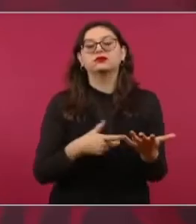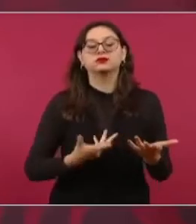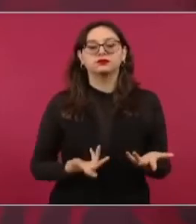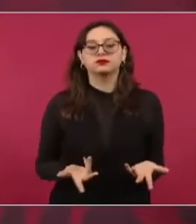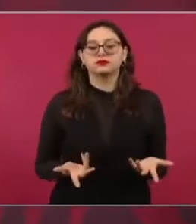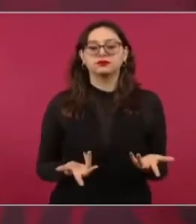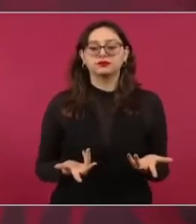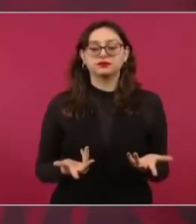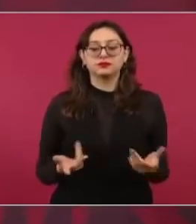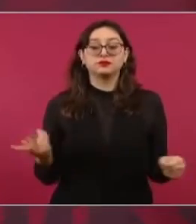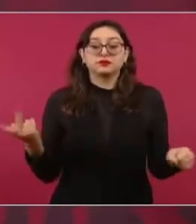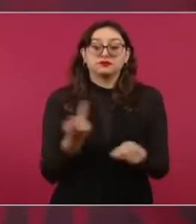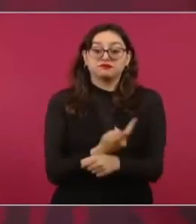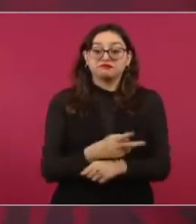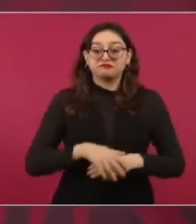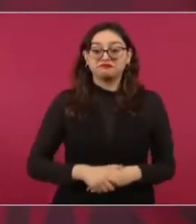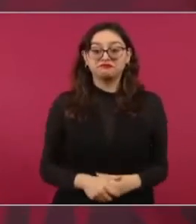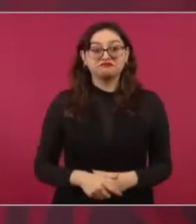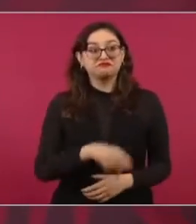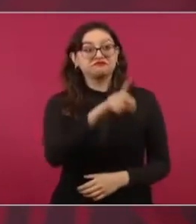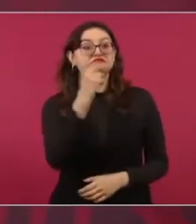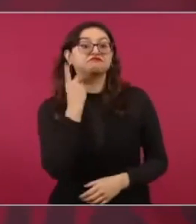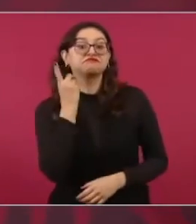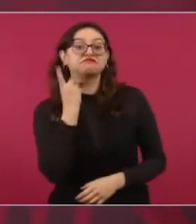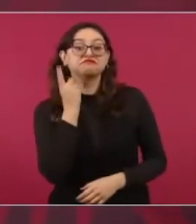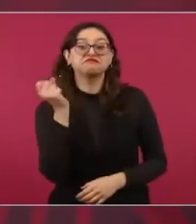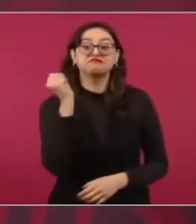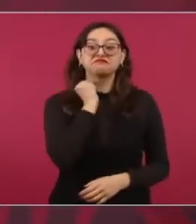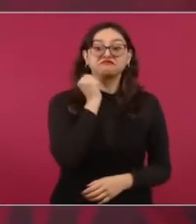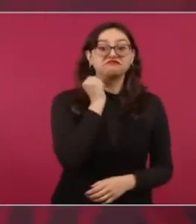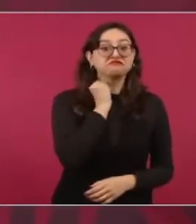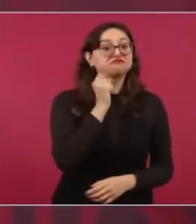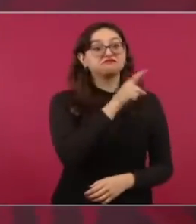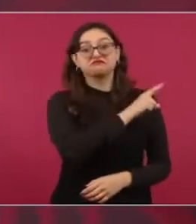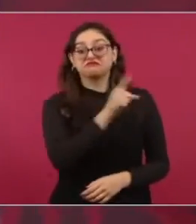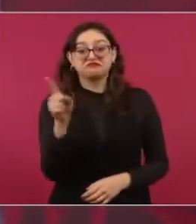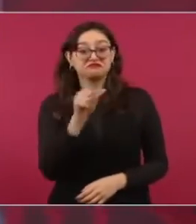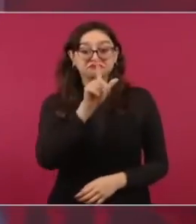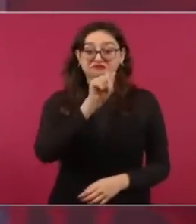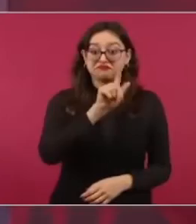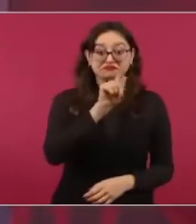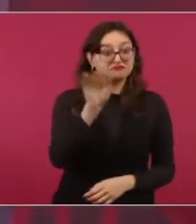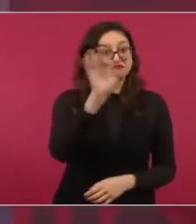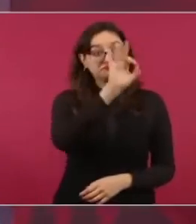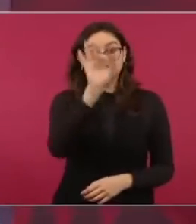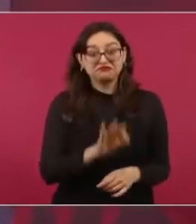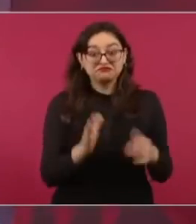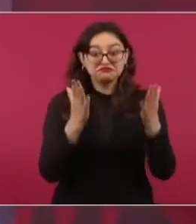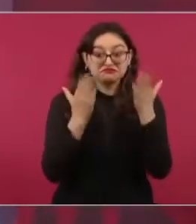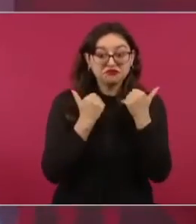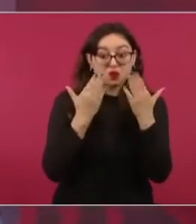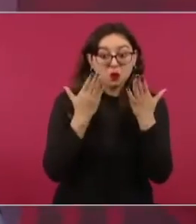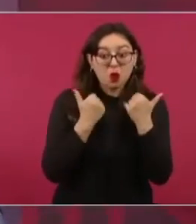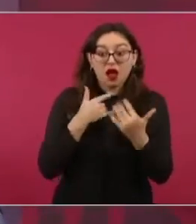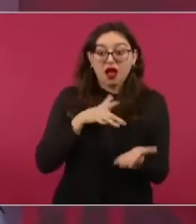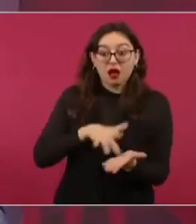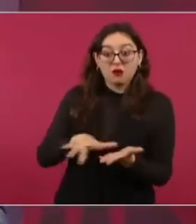como no se obtuvieron las 2/3 partes de los votos, para atrás la reforma.